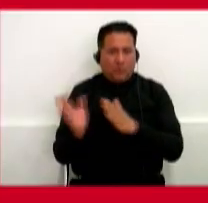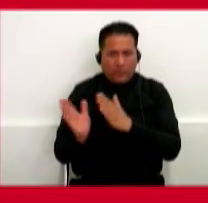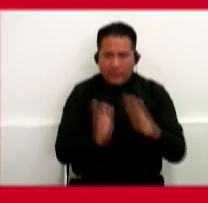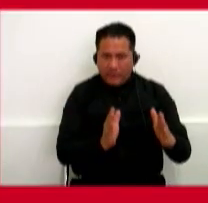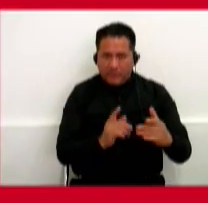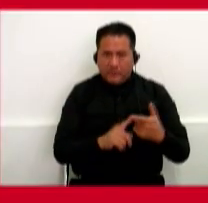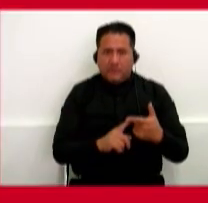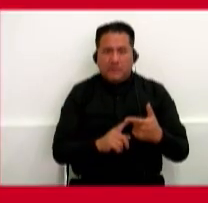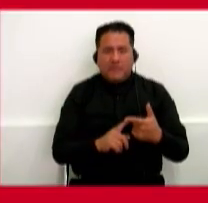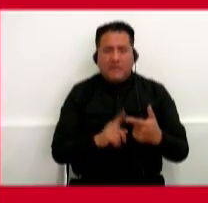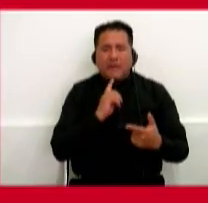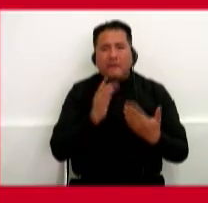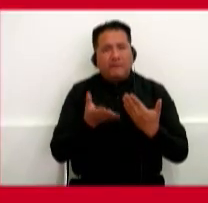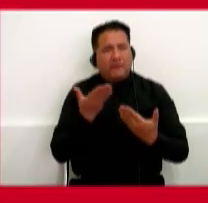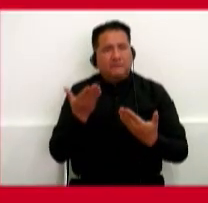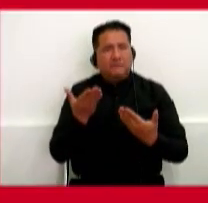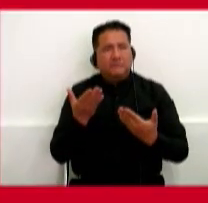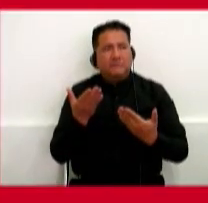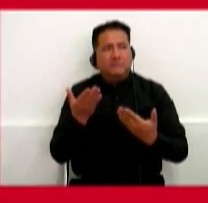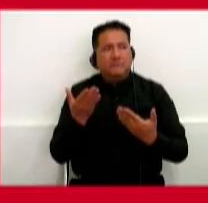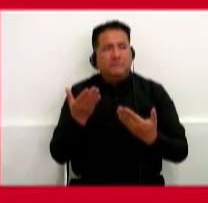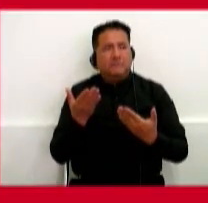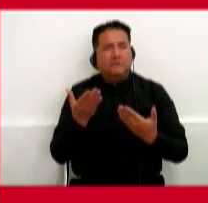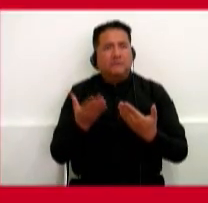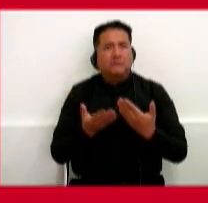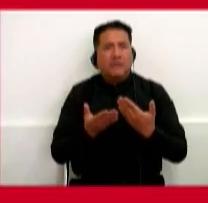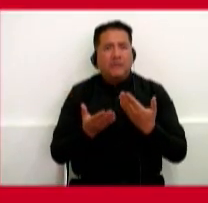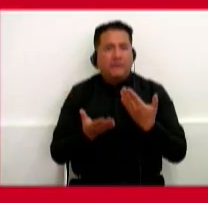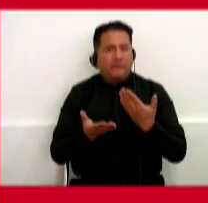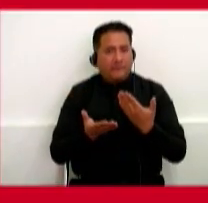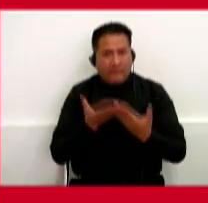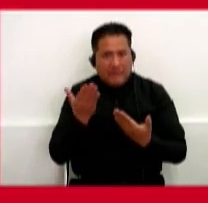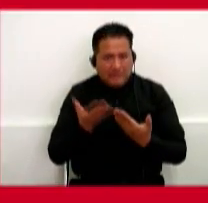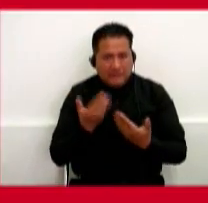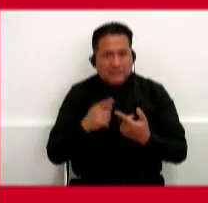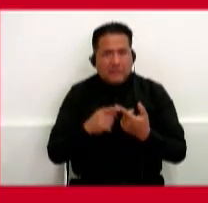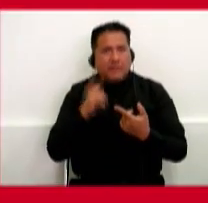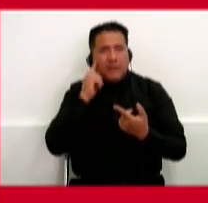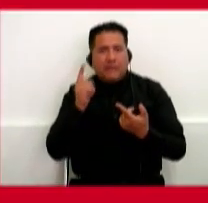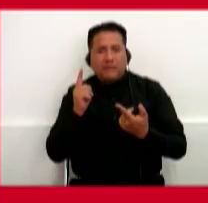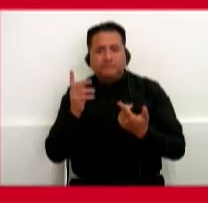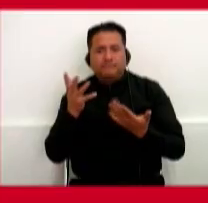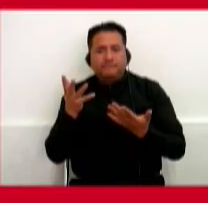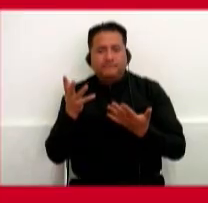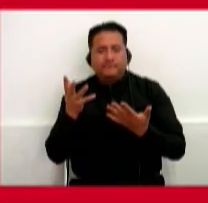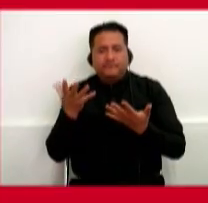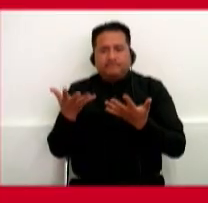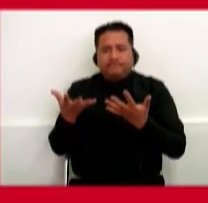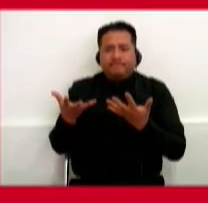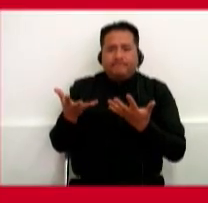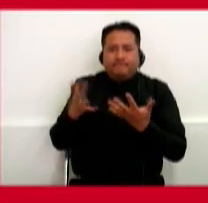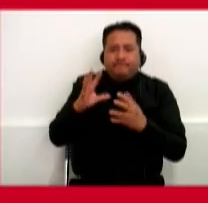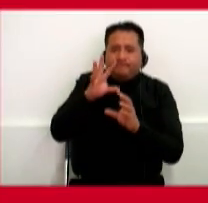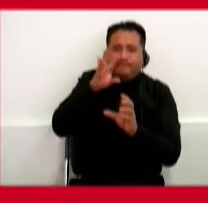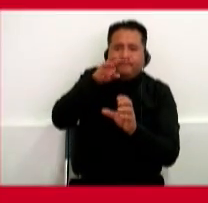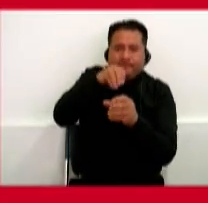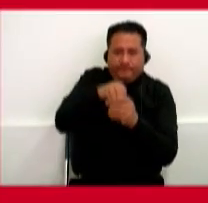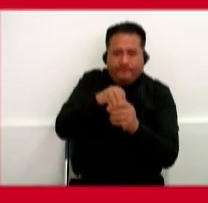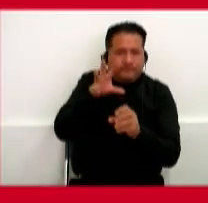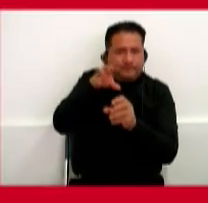entonces es más fácil el poder seguir agregando otras aplicaciones que podamos